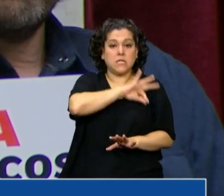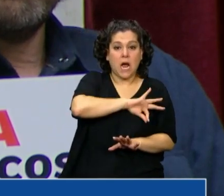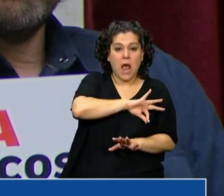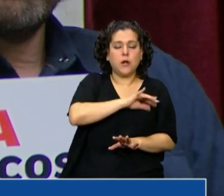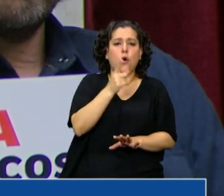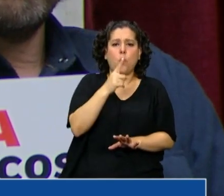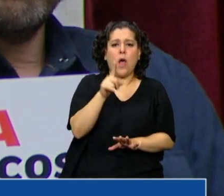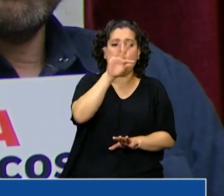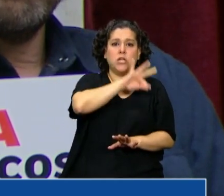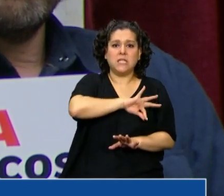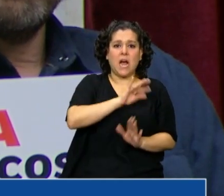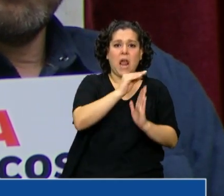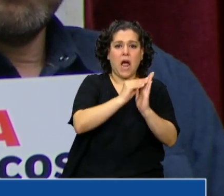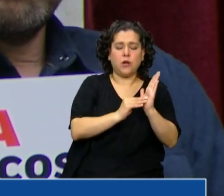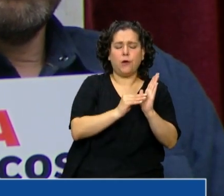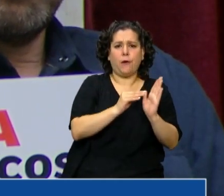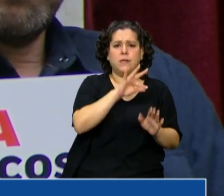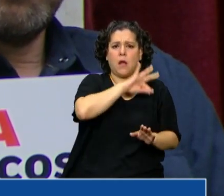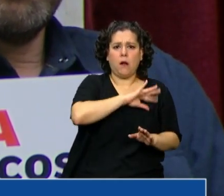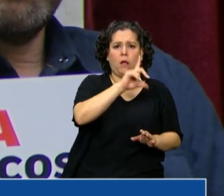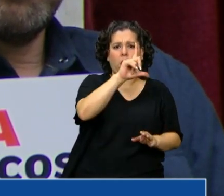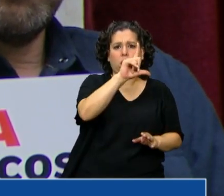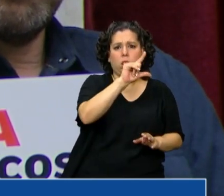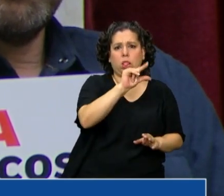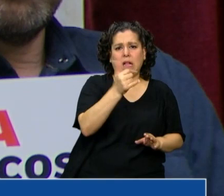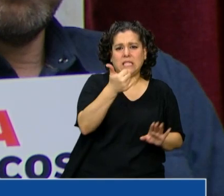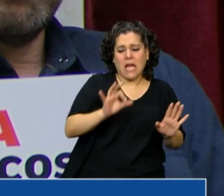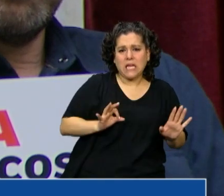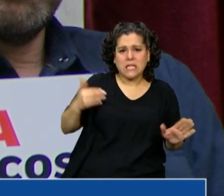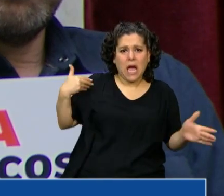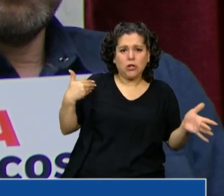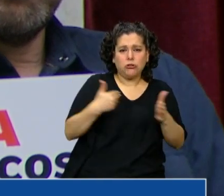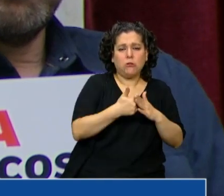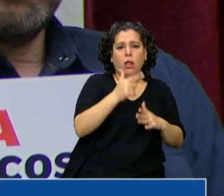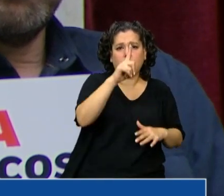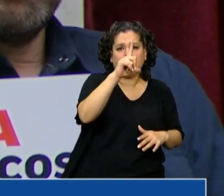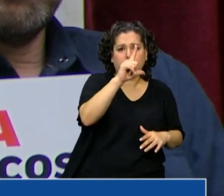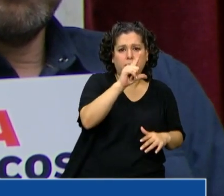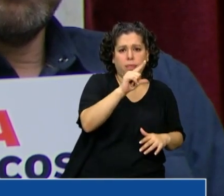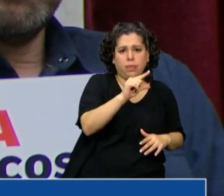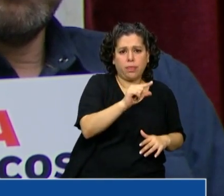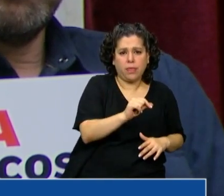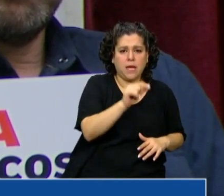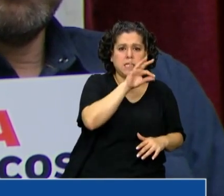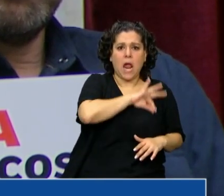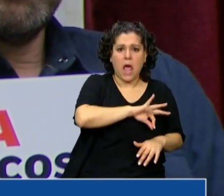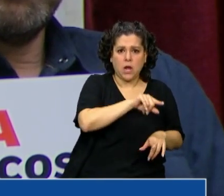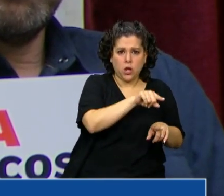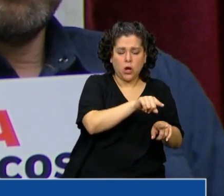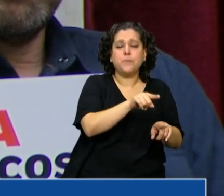cuando el salario viene cayendo hace 6 años prácticamente el 50% y